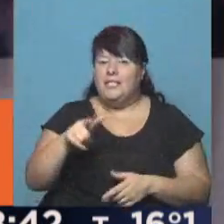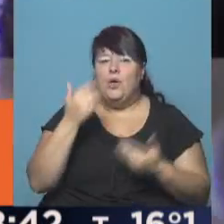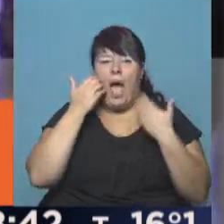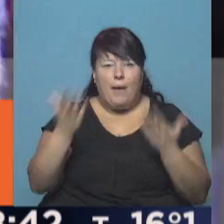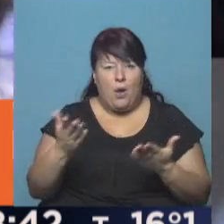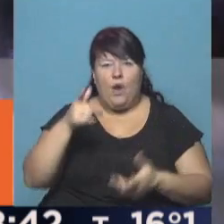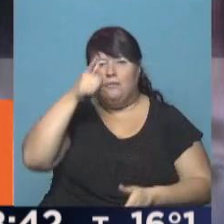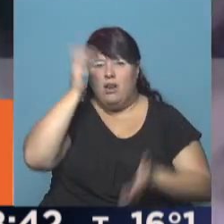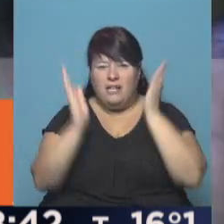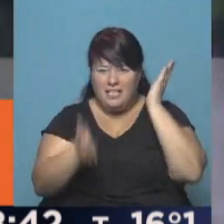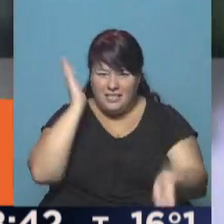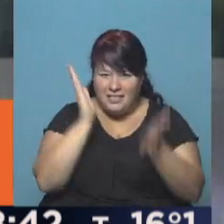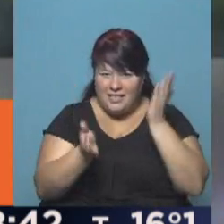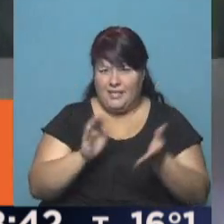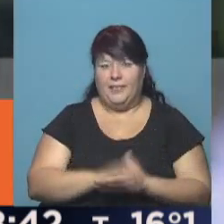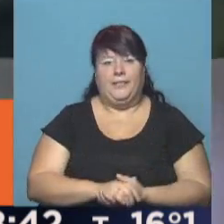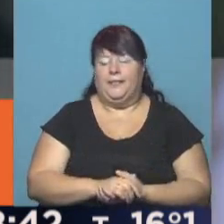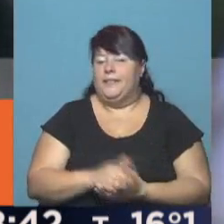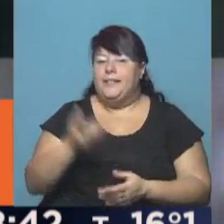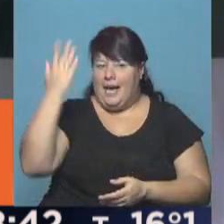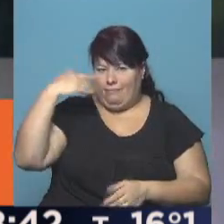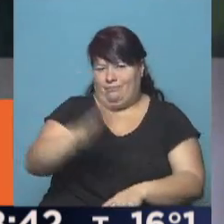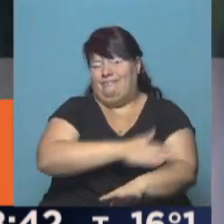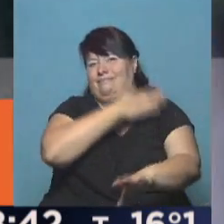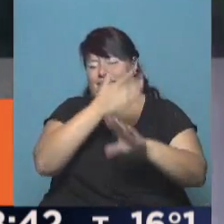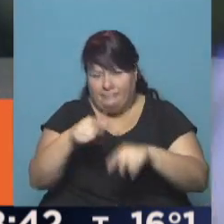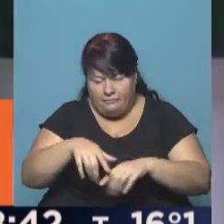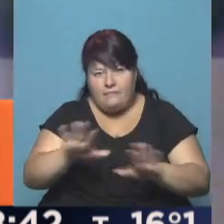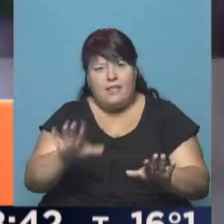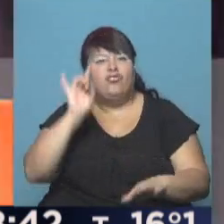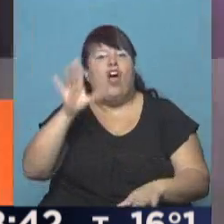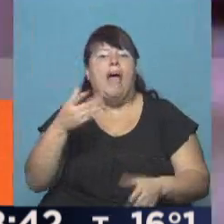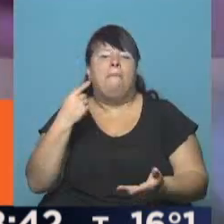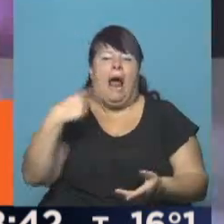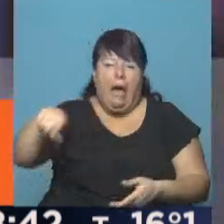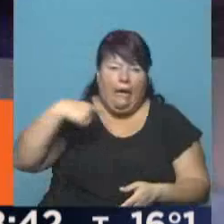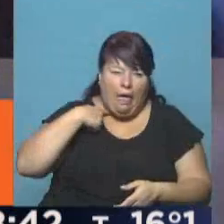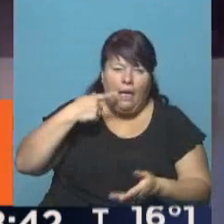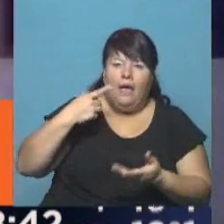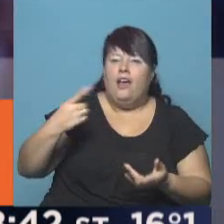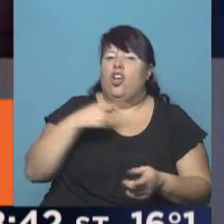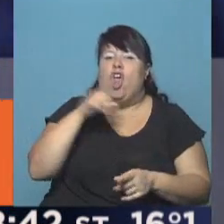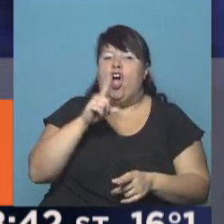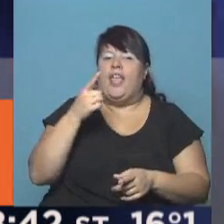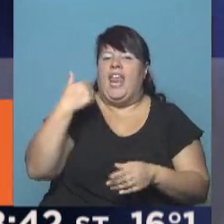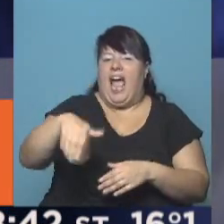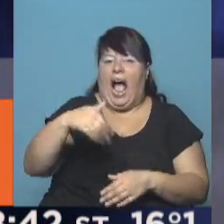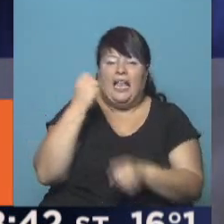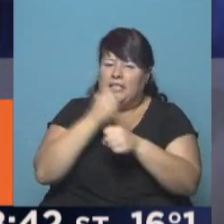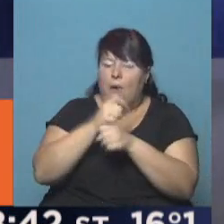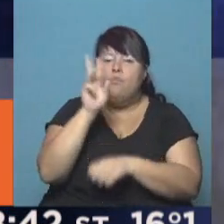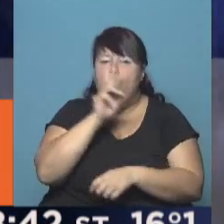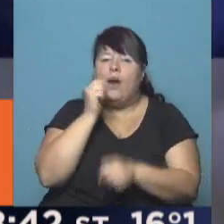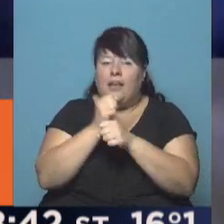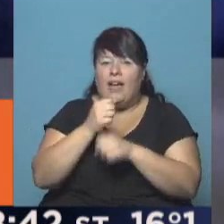barbarie un operativo represivo que no se veía hace muchísimo tiempo sólo para hacerles pagar a los trabajador el precio de no querer quedarse en la calle muchas